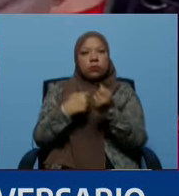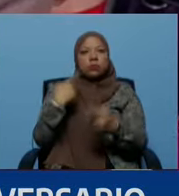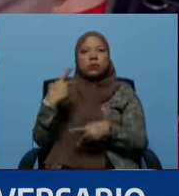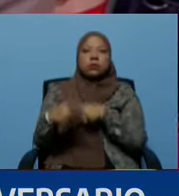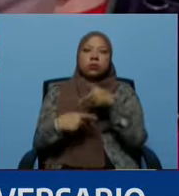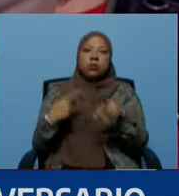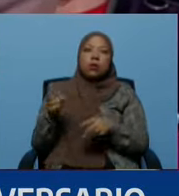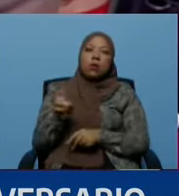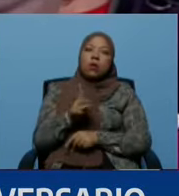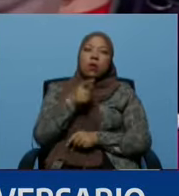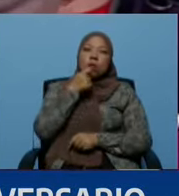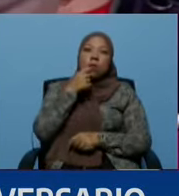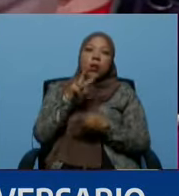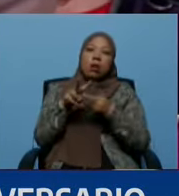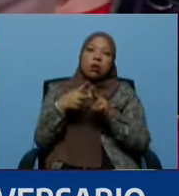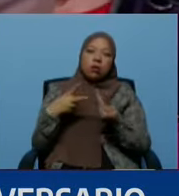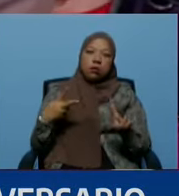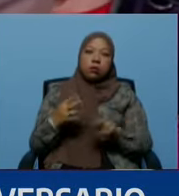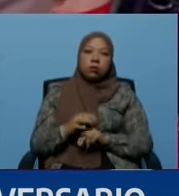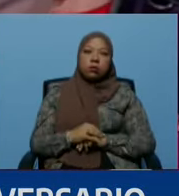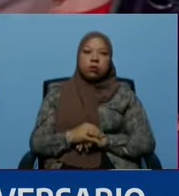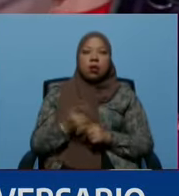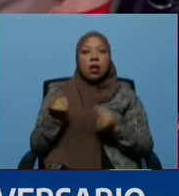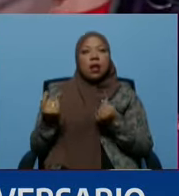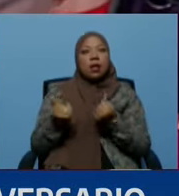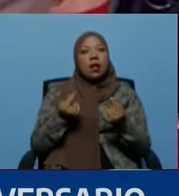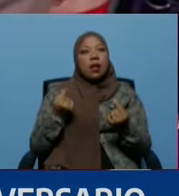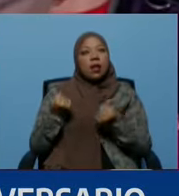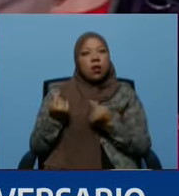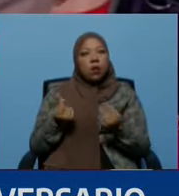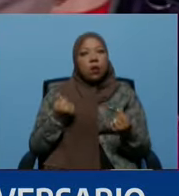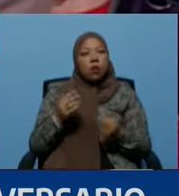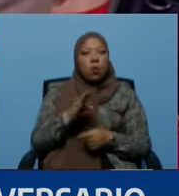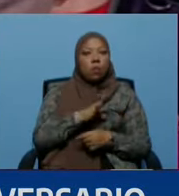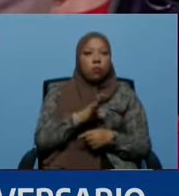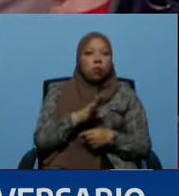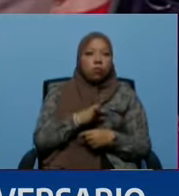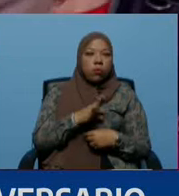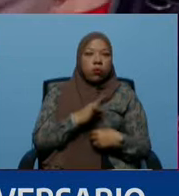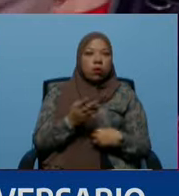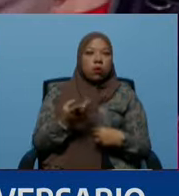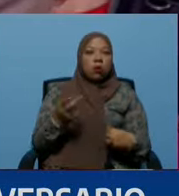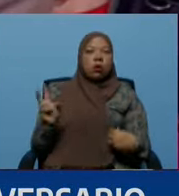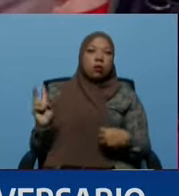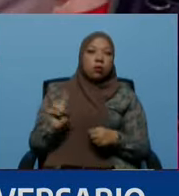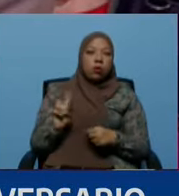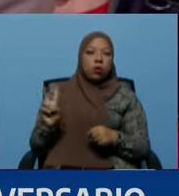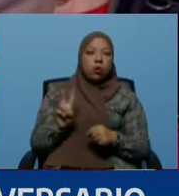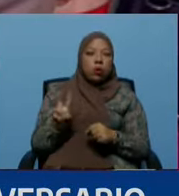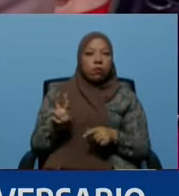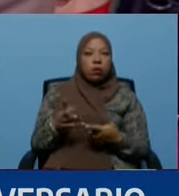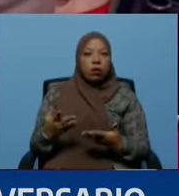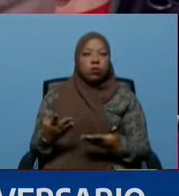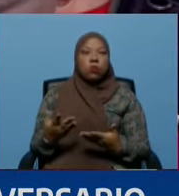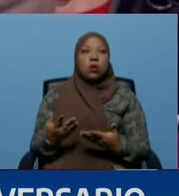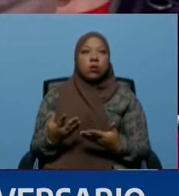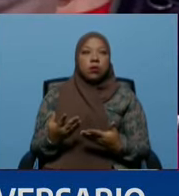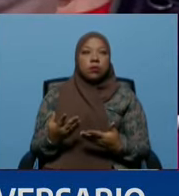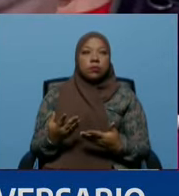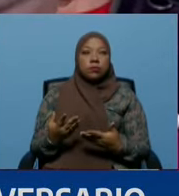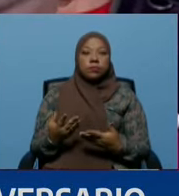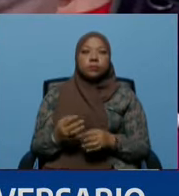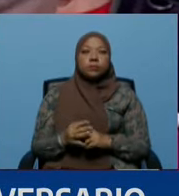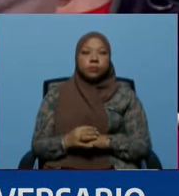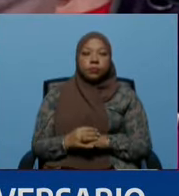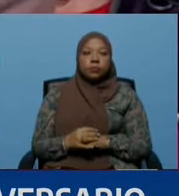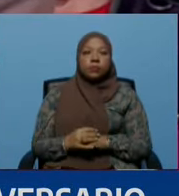un país en paz, próspero, propio de los venezolanos y las venezolanas.